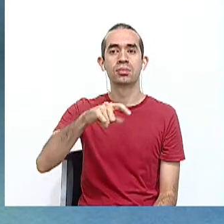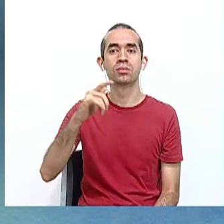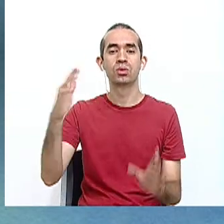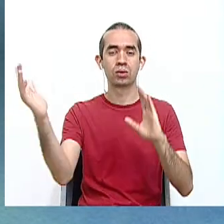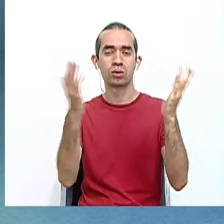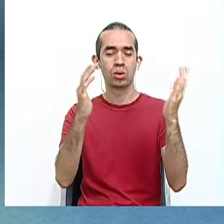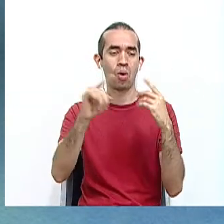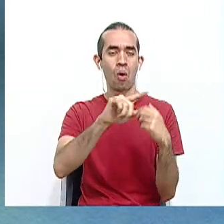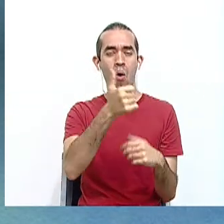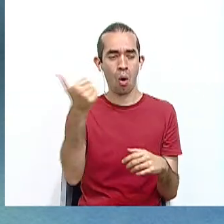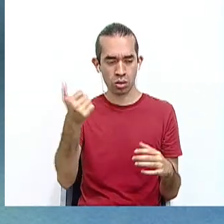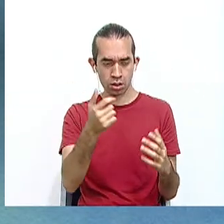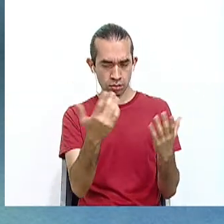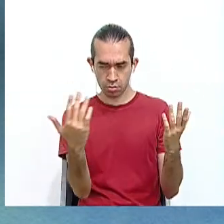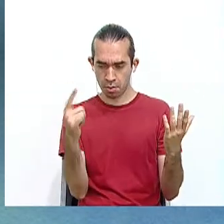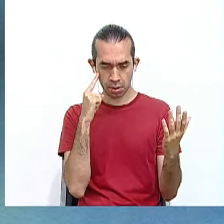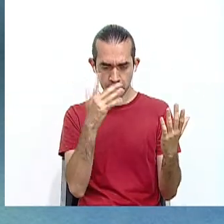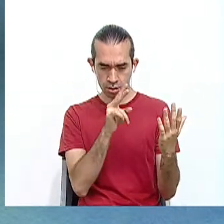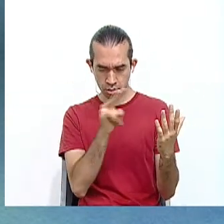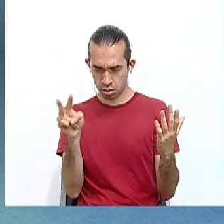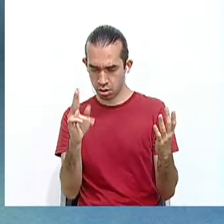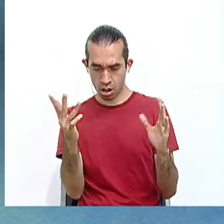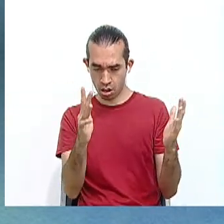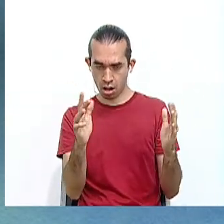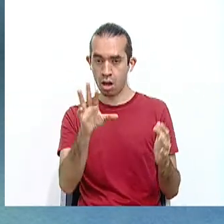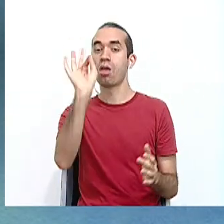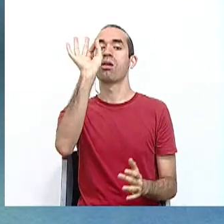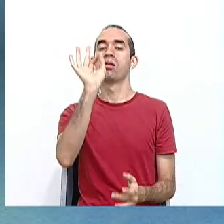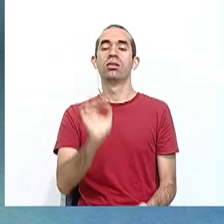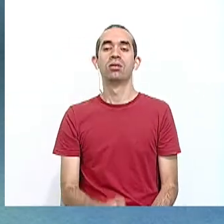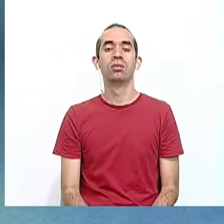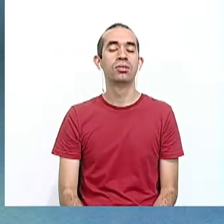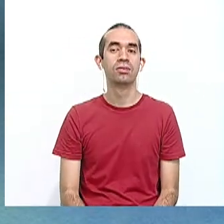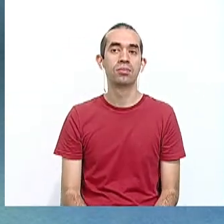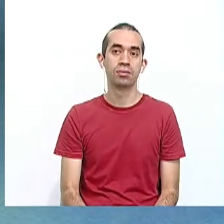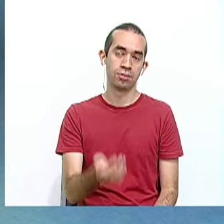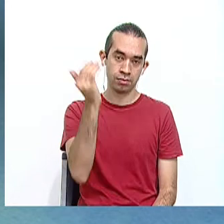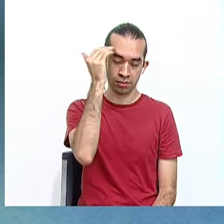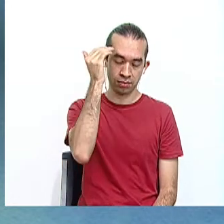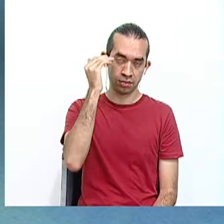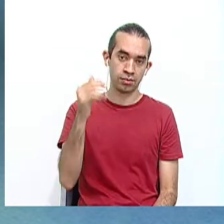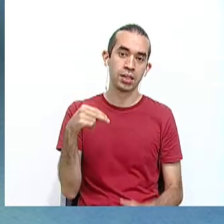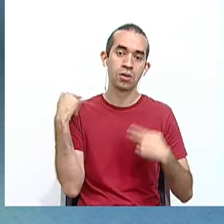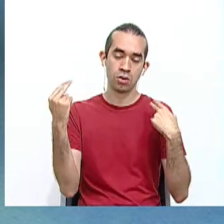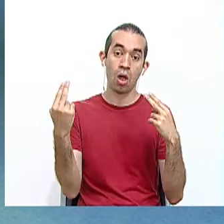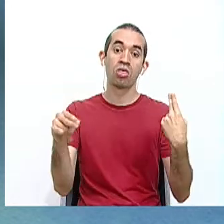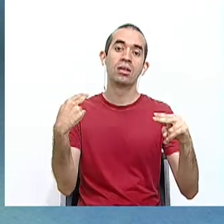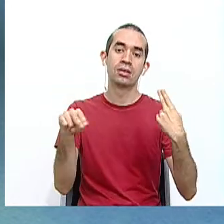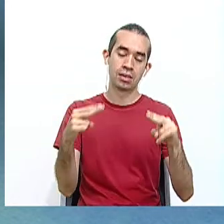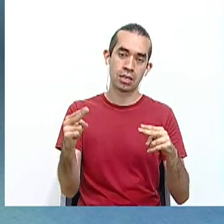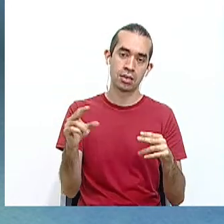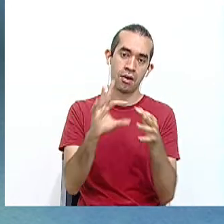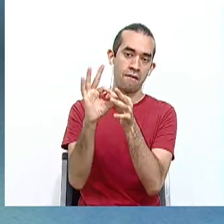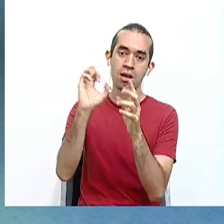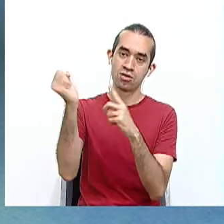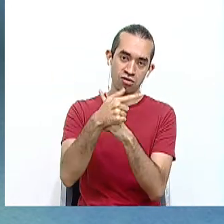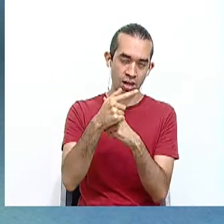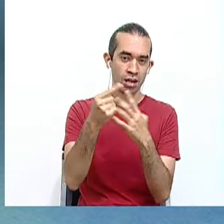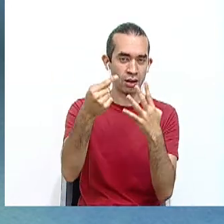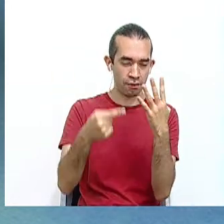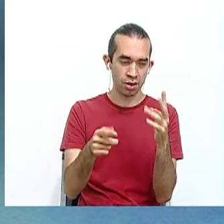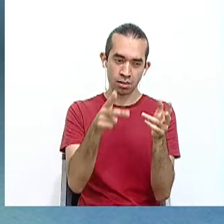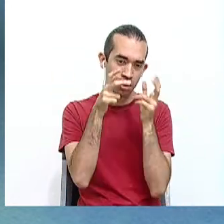otras fuentes. Así que, ante noticias que veamos en redes sociales o demás,